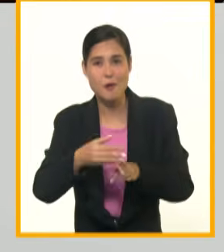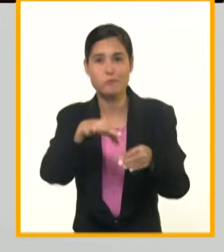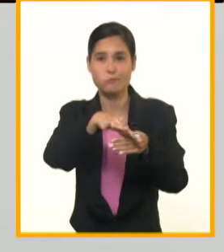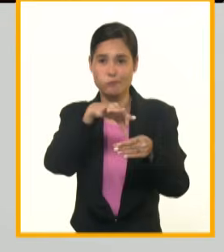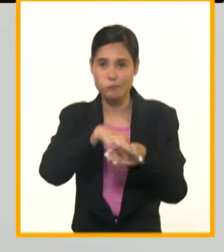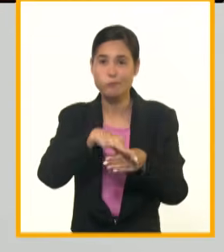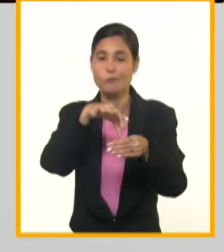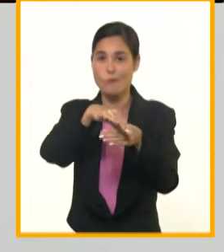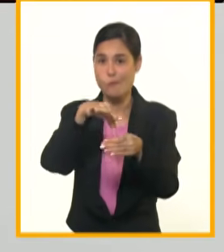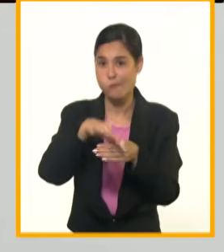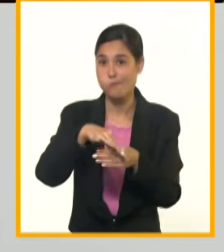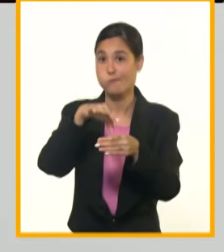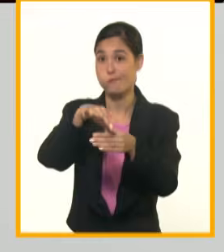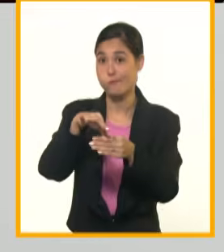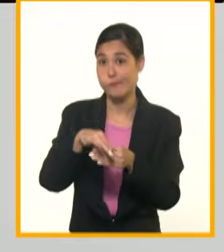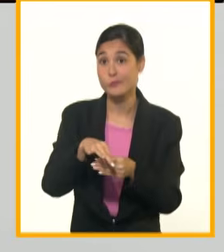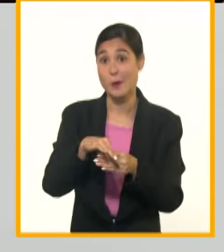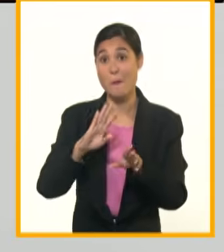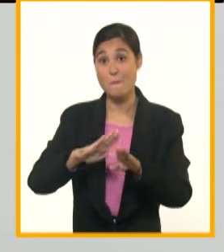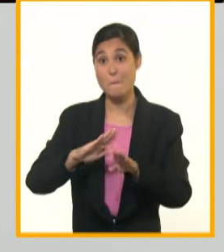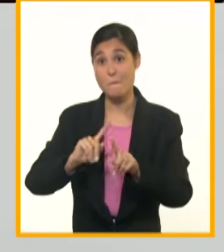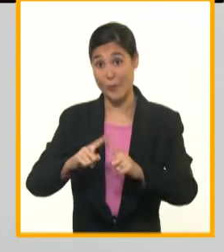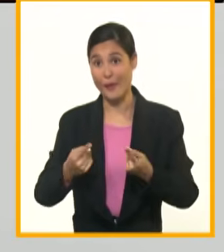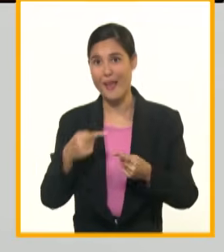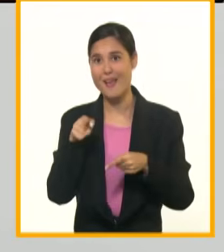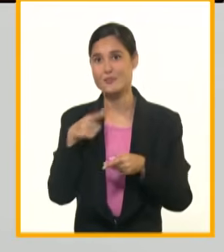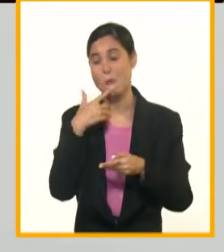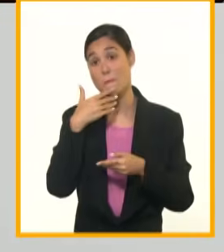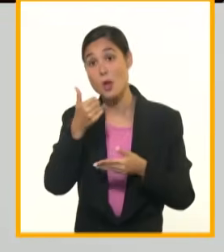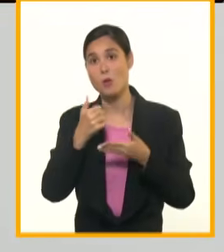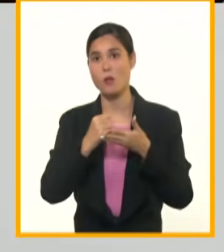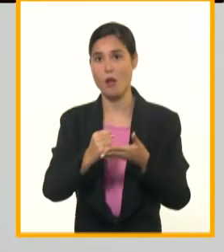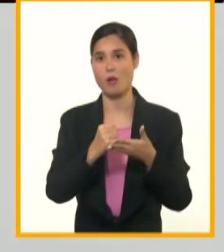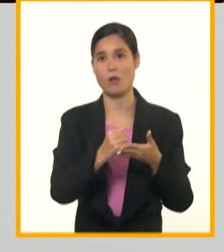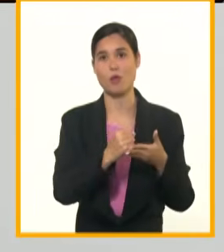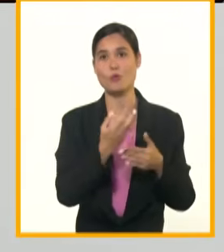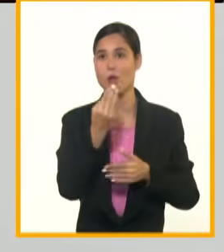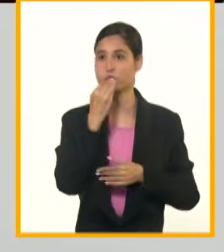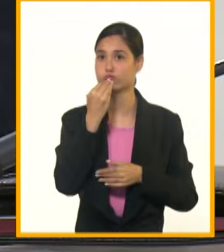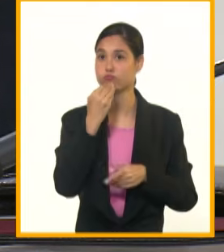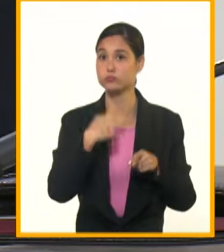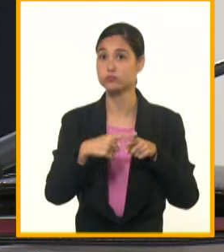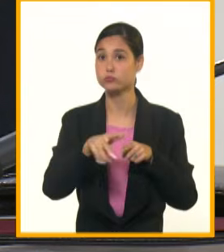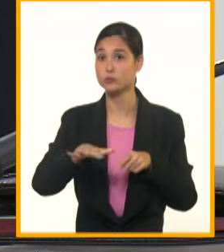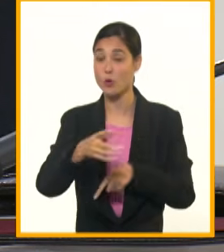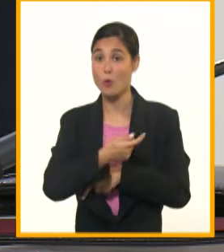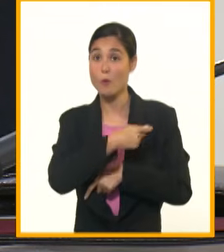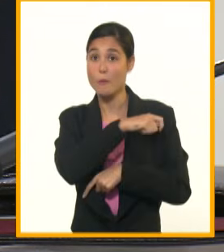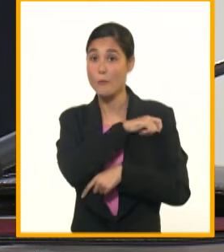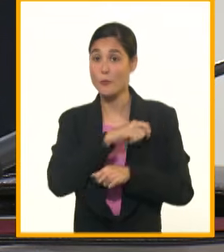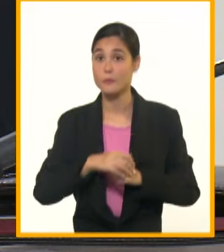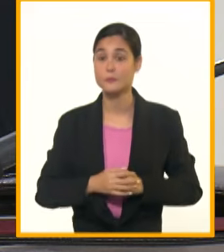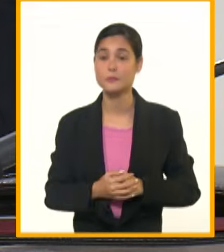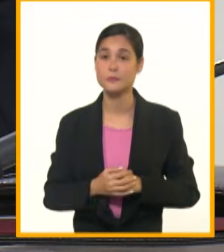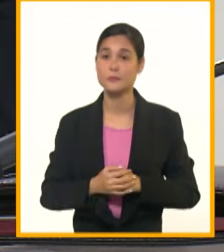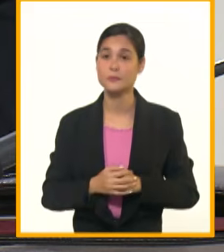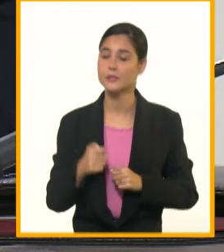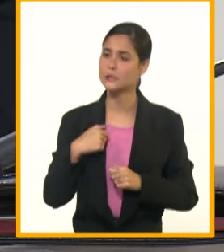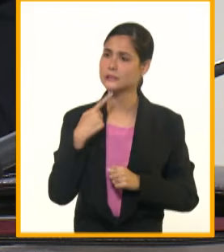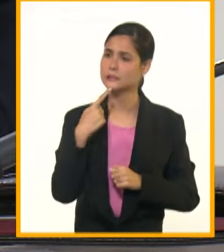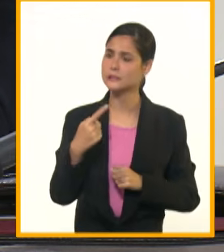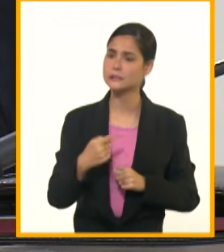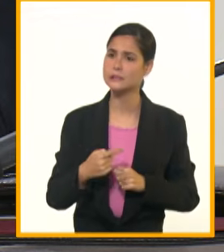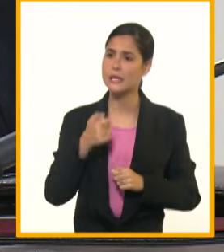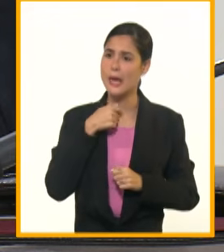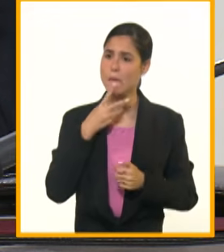que es la alimentación de la población. Ahora, Bernal, cuando Mayabeque se constituye, una de las fortalezas con las que cuenta, además de esa tradición